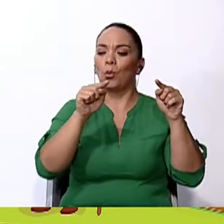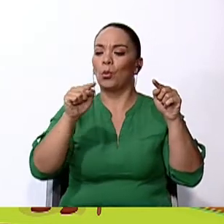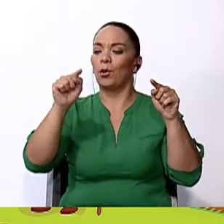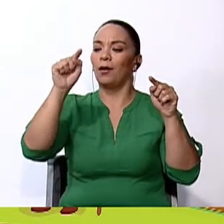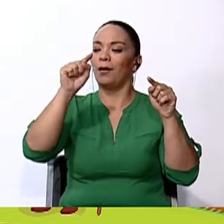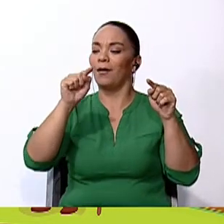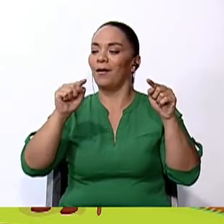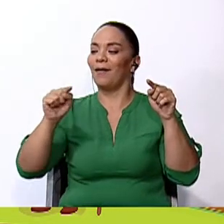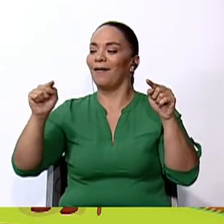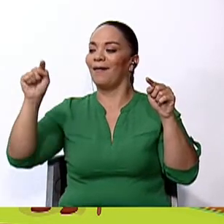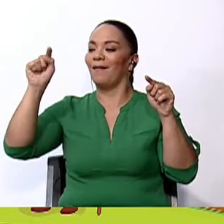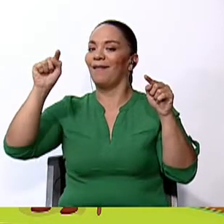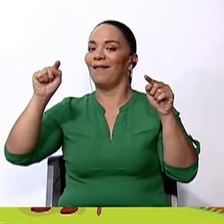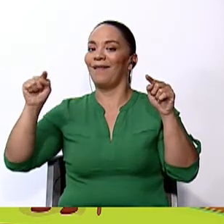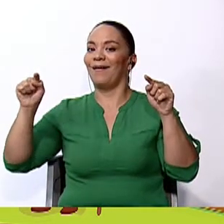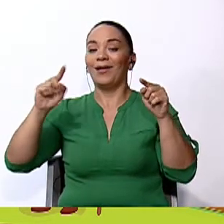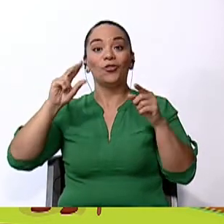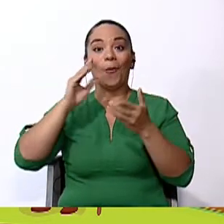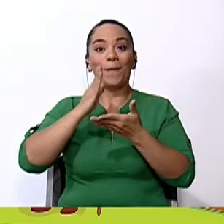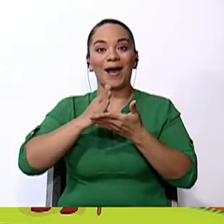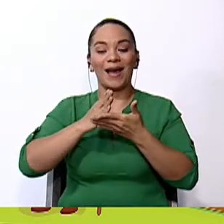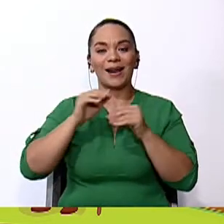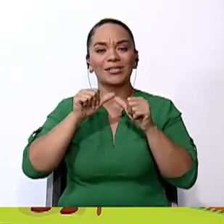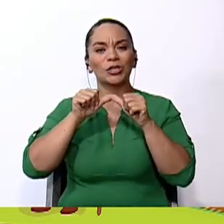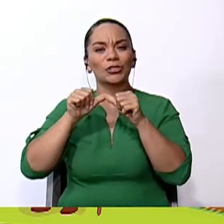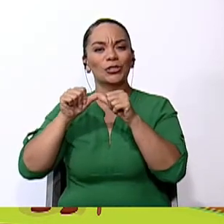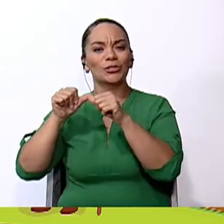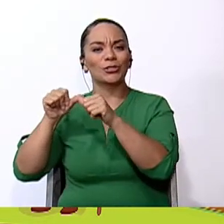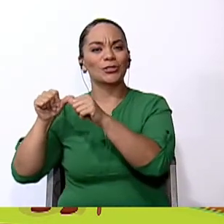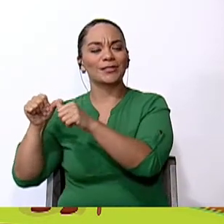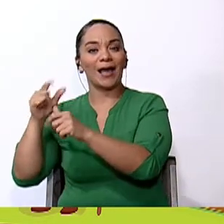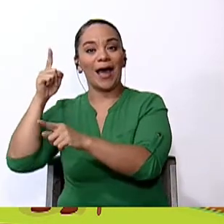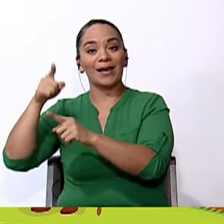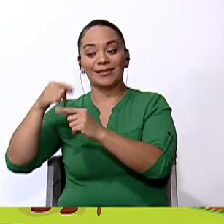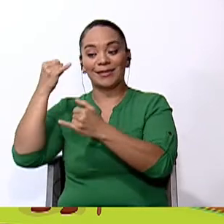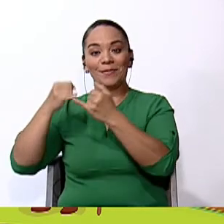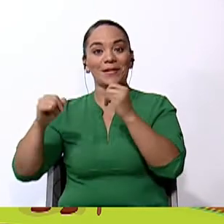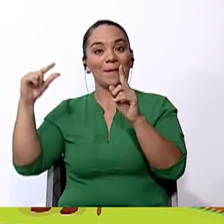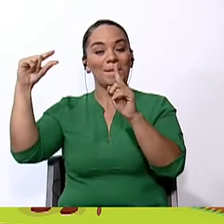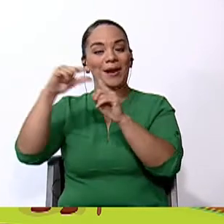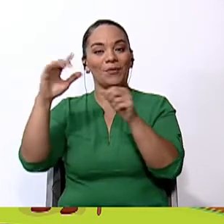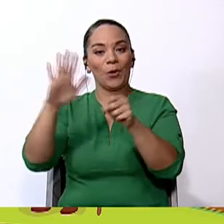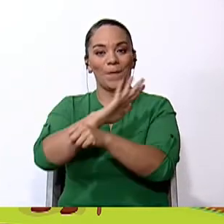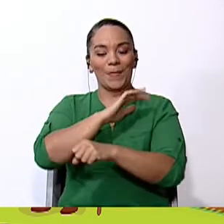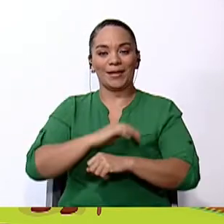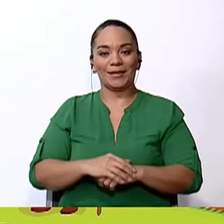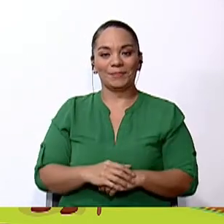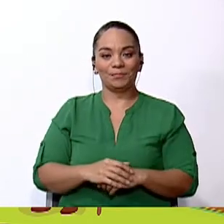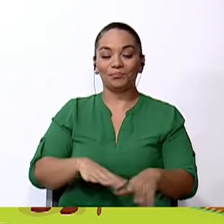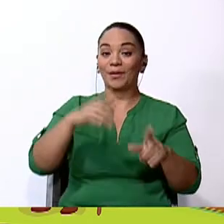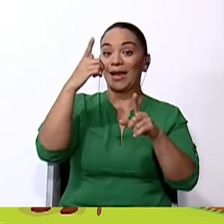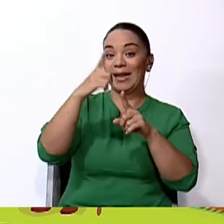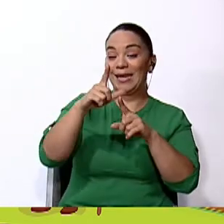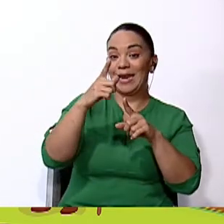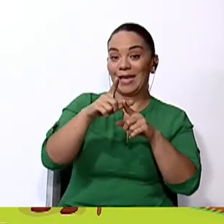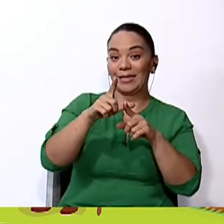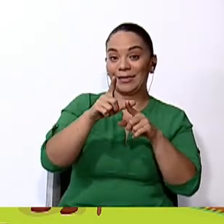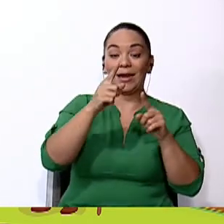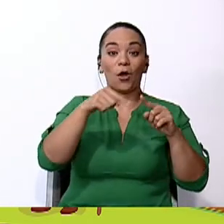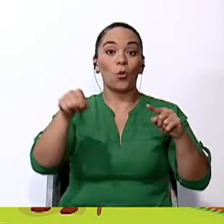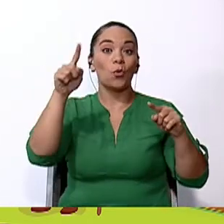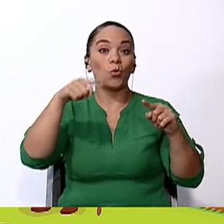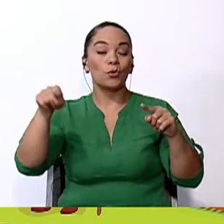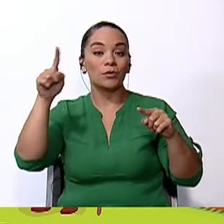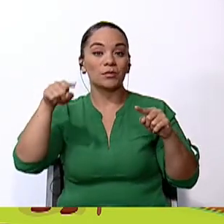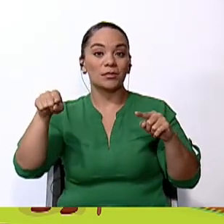soltar y sin pausa hasta que se termina de escribir la palabra. La letra cursiva